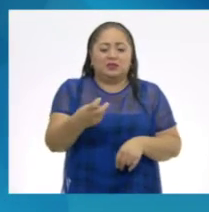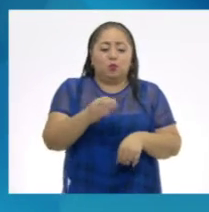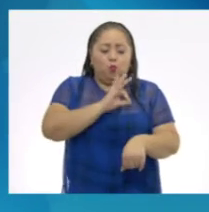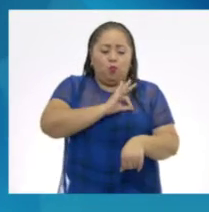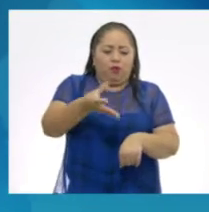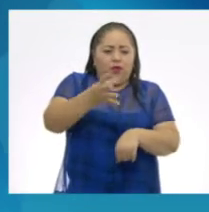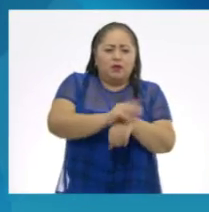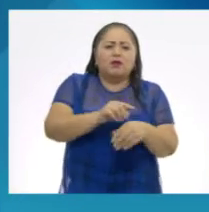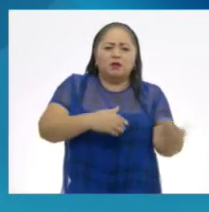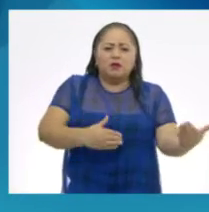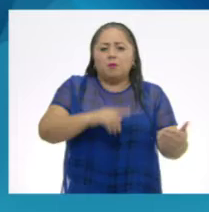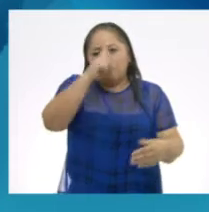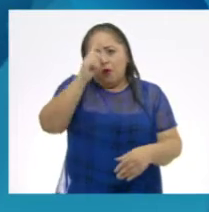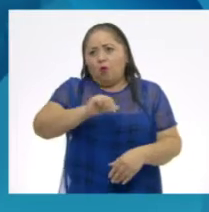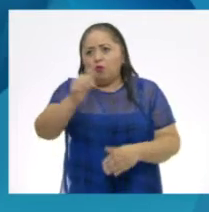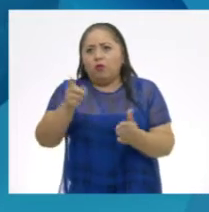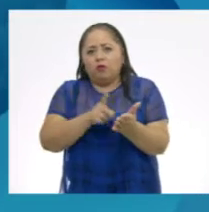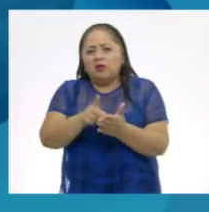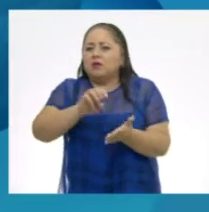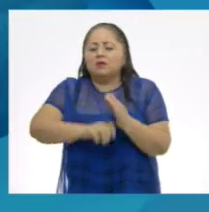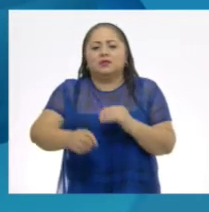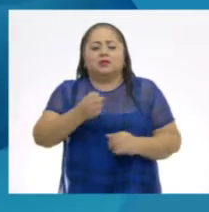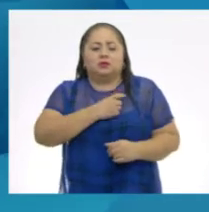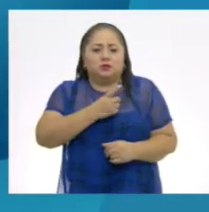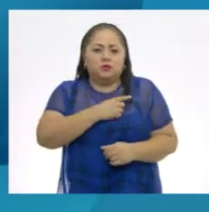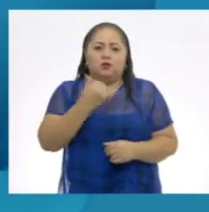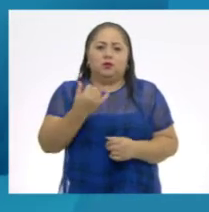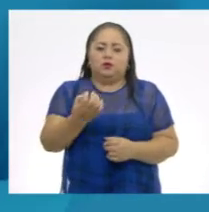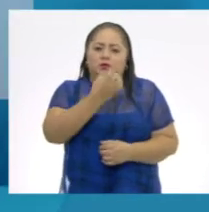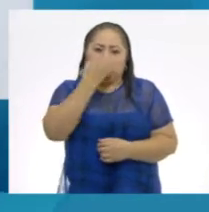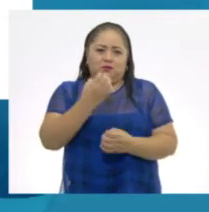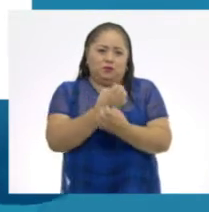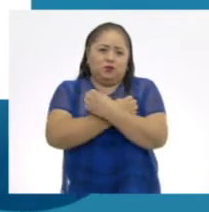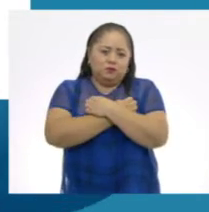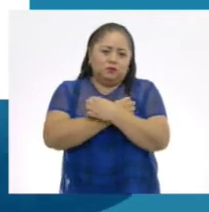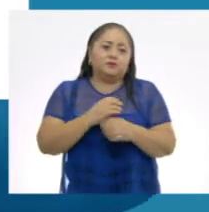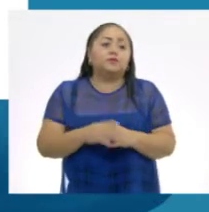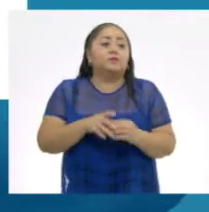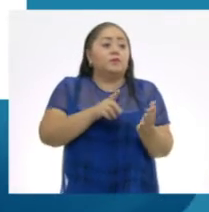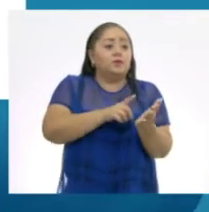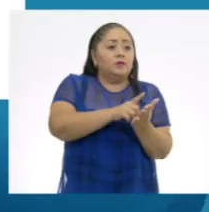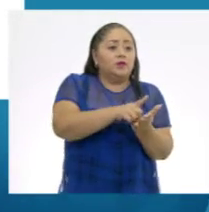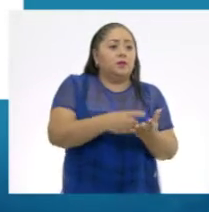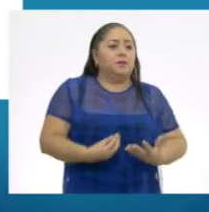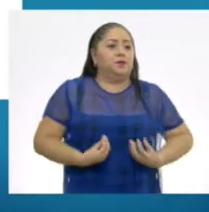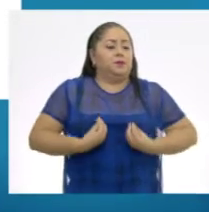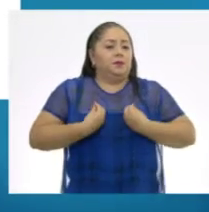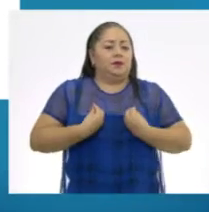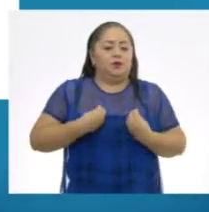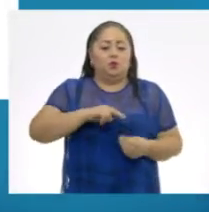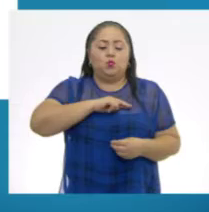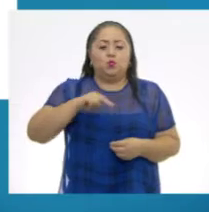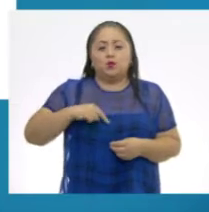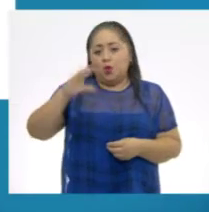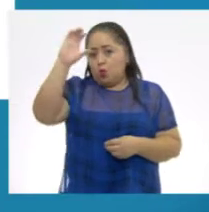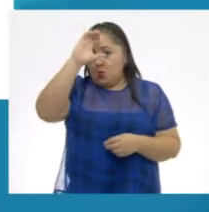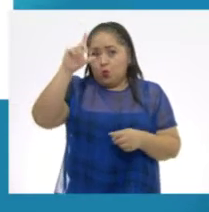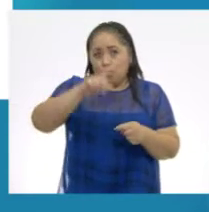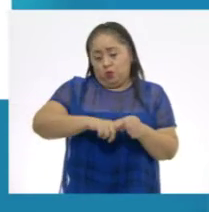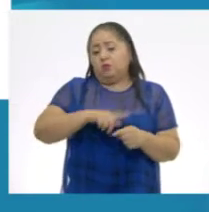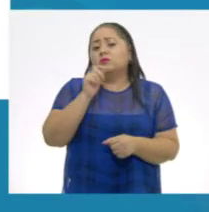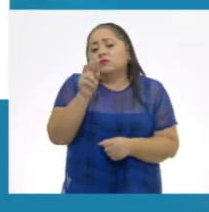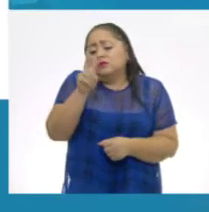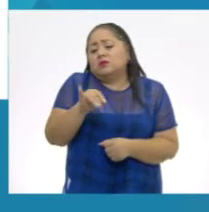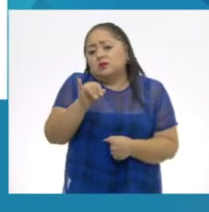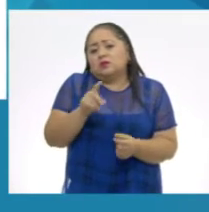permite ejercer otros derechos, como la salud y la educación. Derecho a vivir nuestra cultura. Ese también es